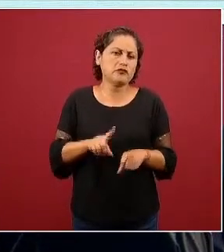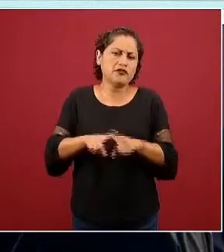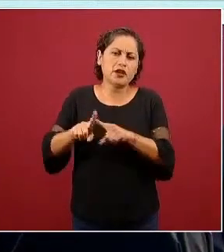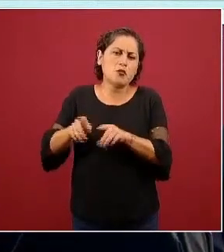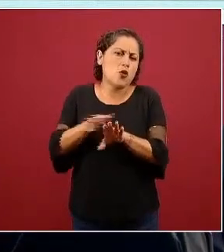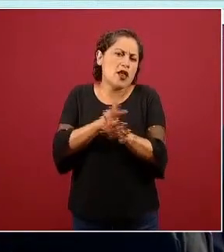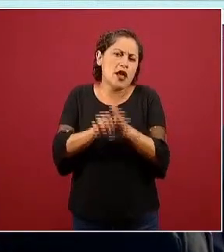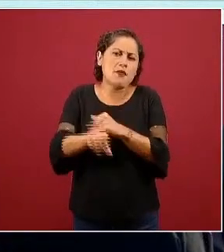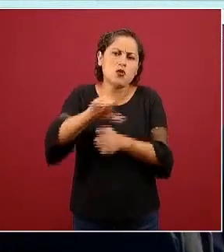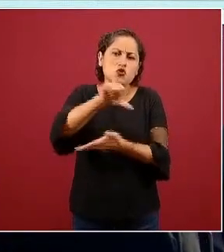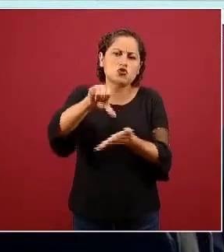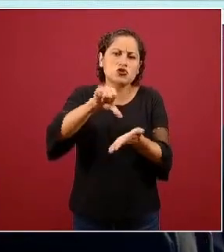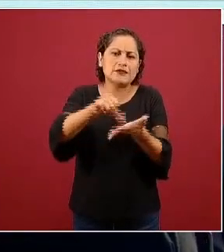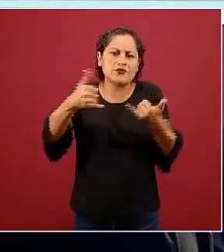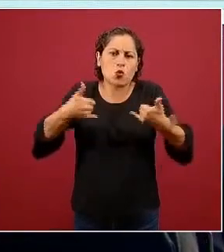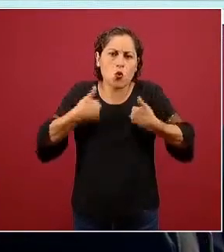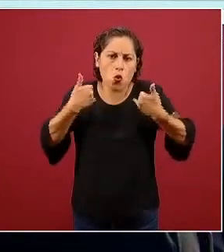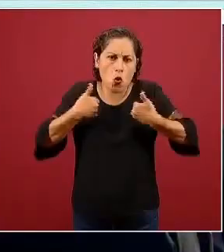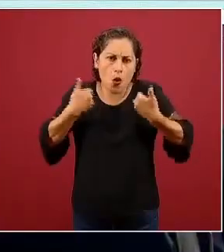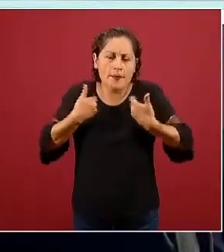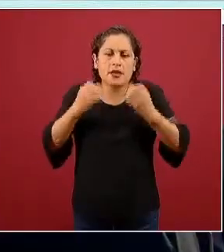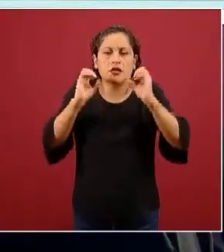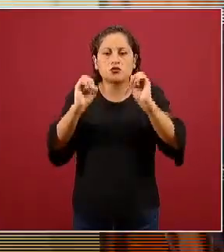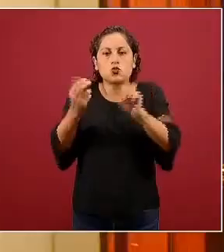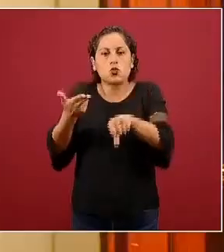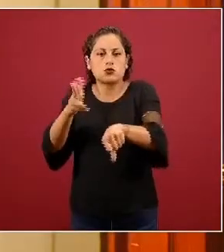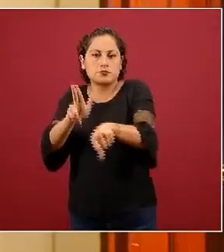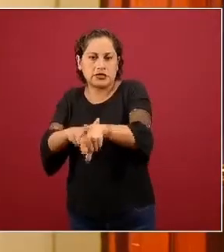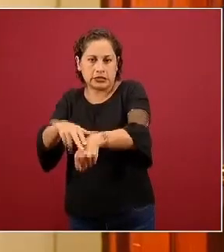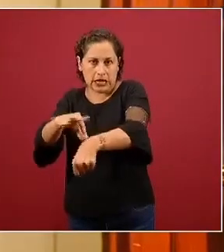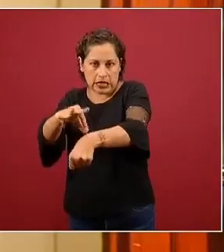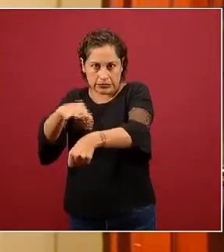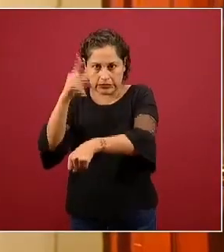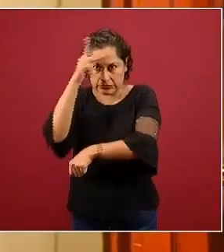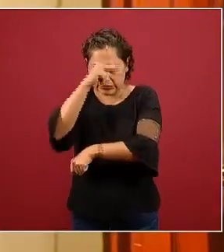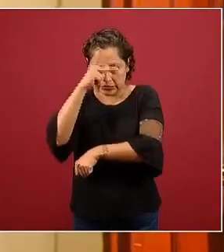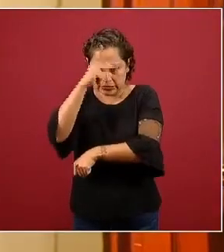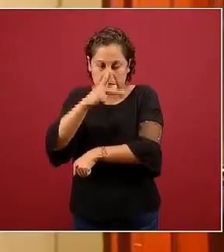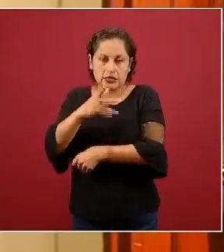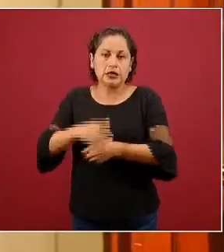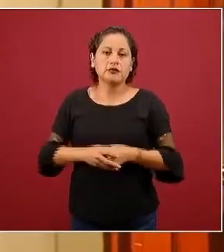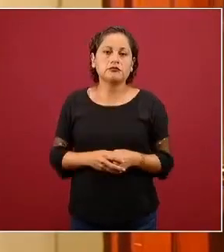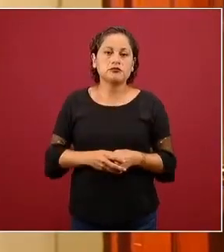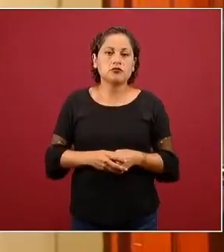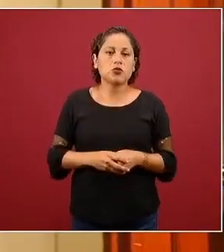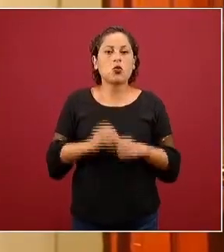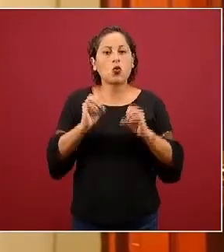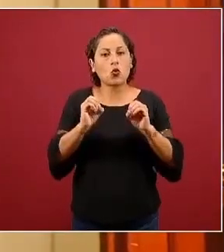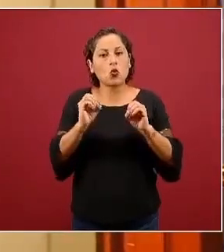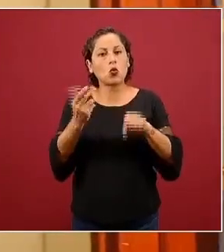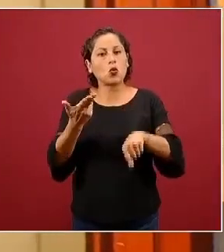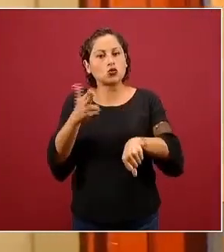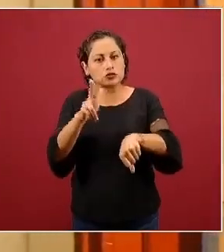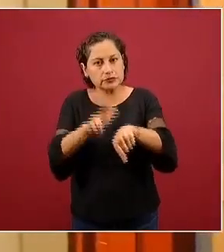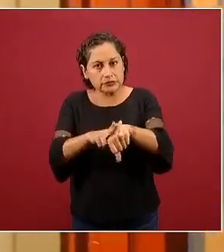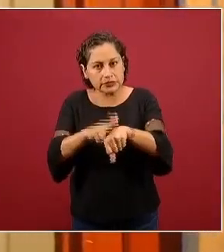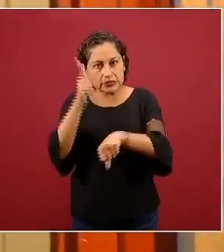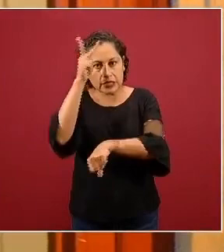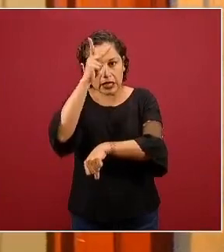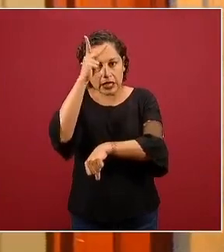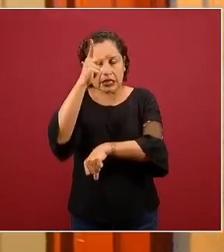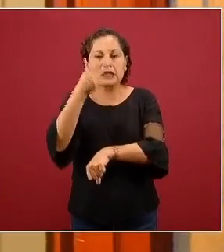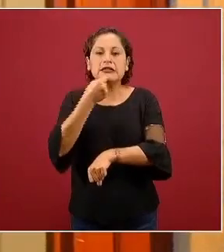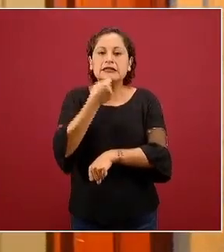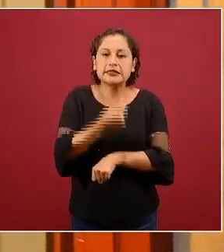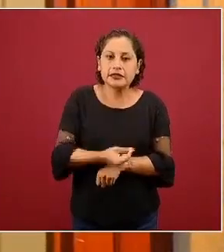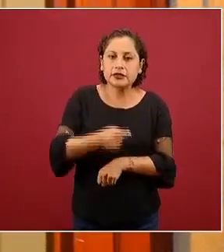integración juvenil, que son algunos hospitales psiquiátricos como el Instituto Nacional de Psiquiatría, el Hospital Psiquiátrico Infantil